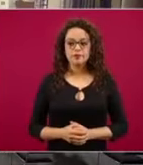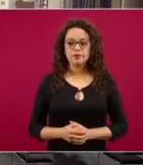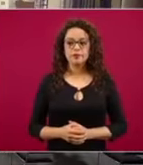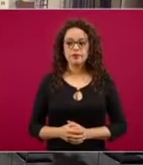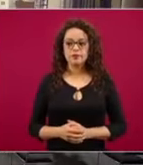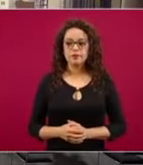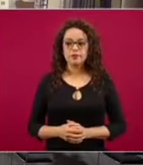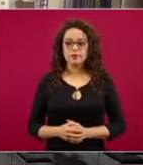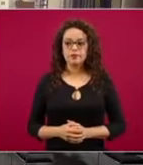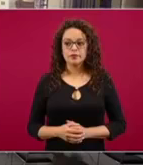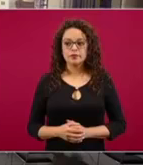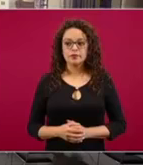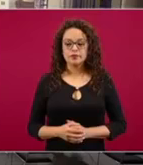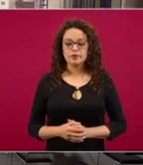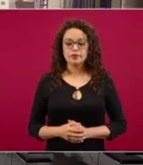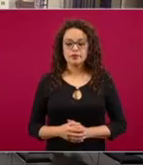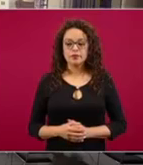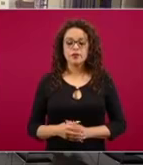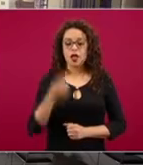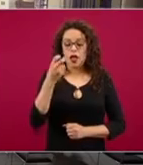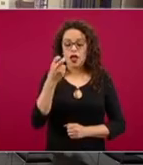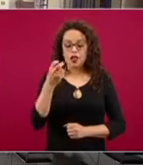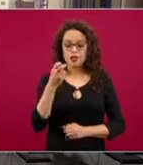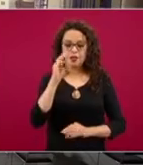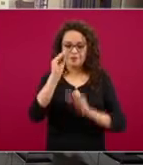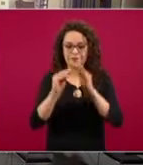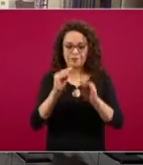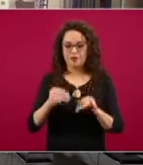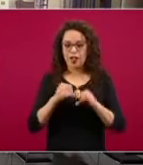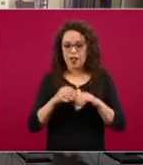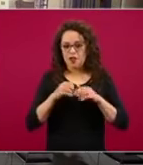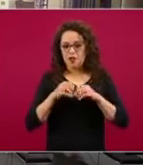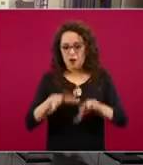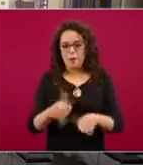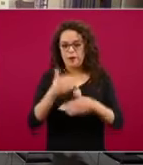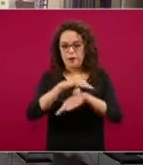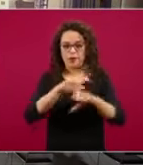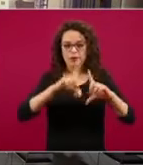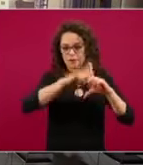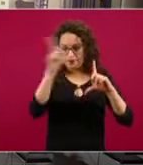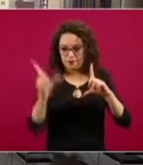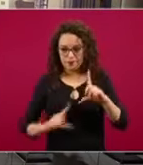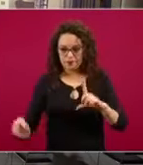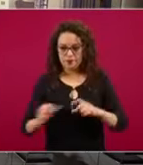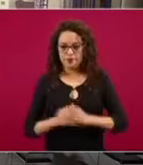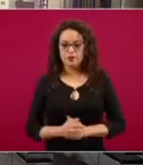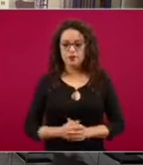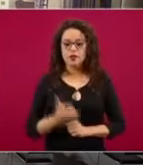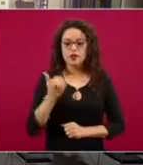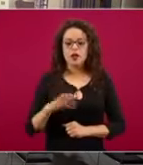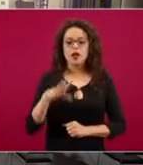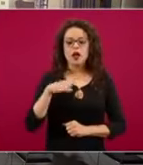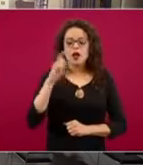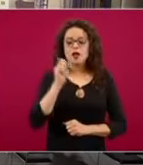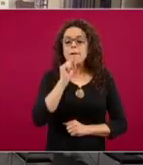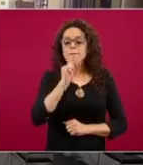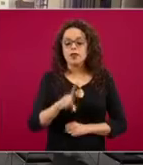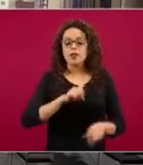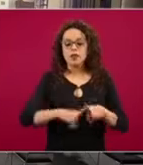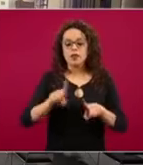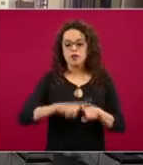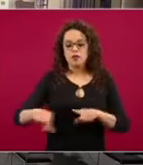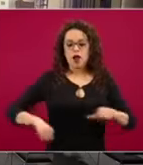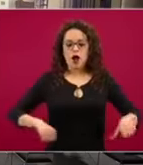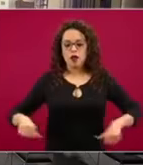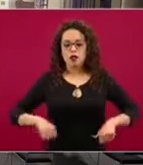del panorama nacional como del comportamiento y la actividad epidémica